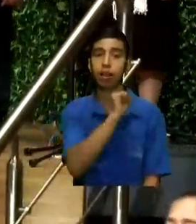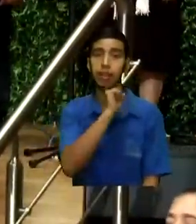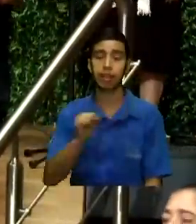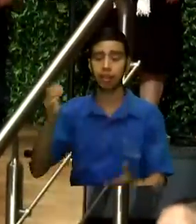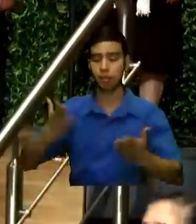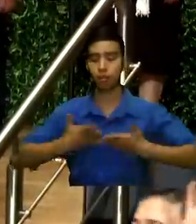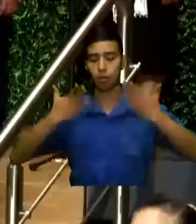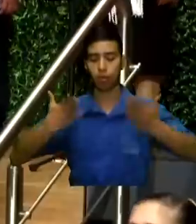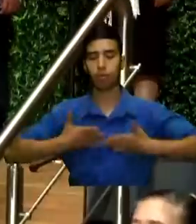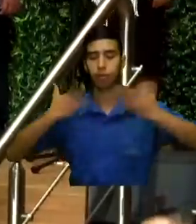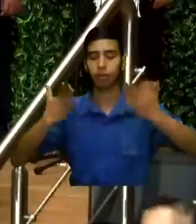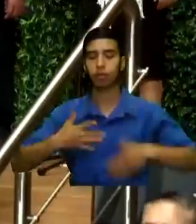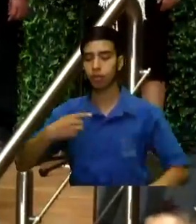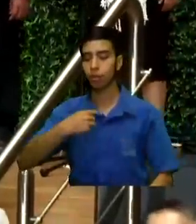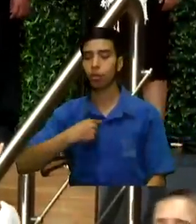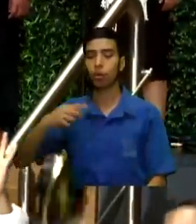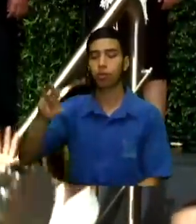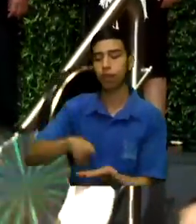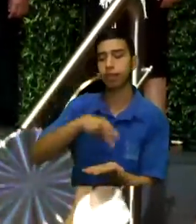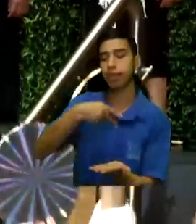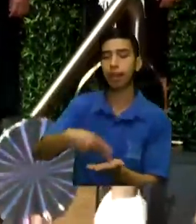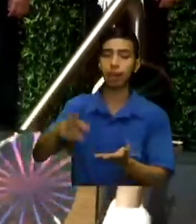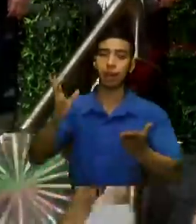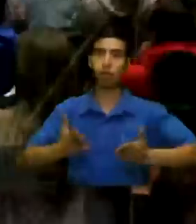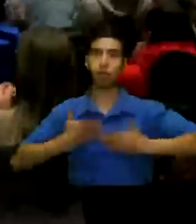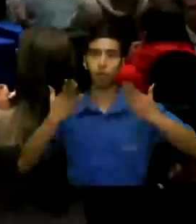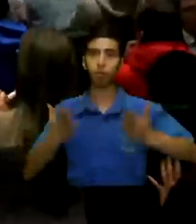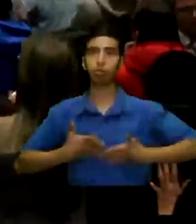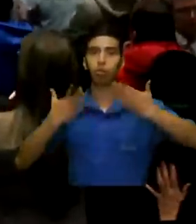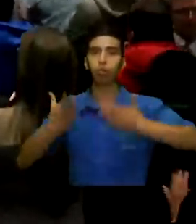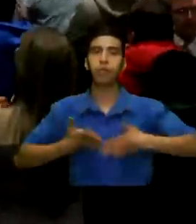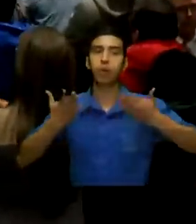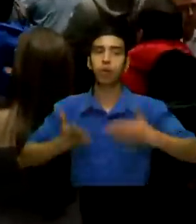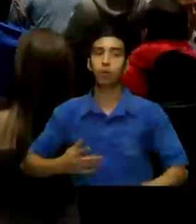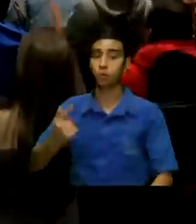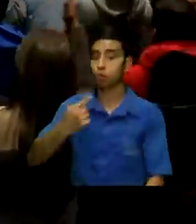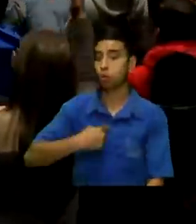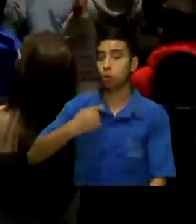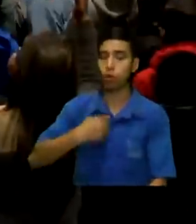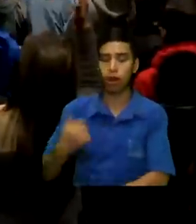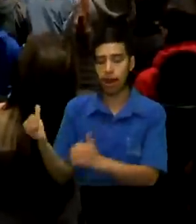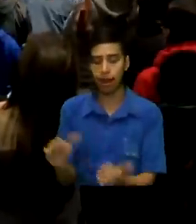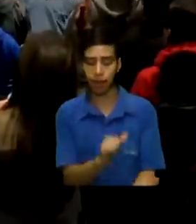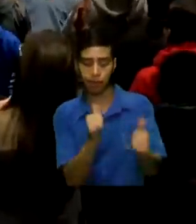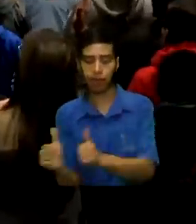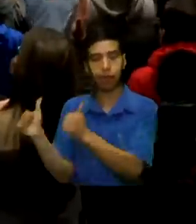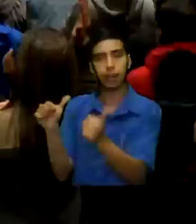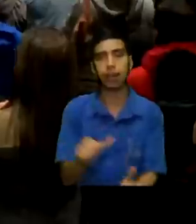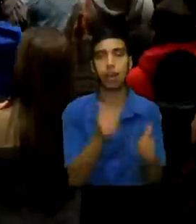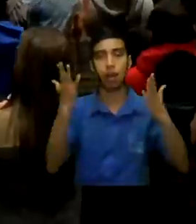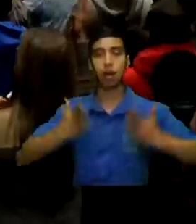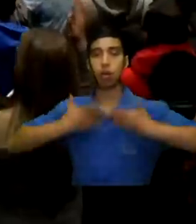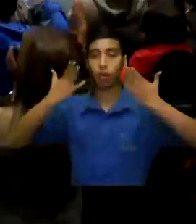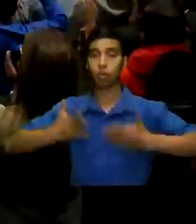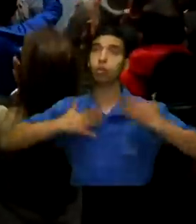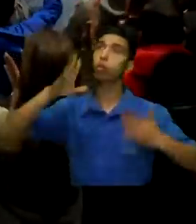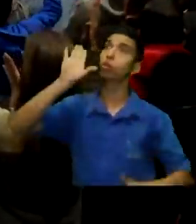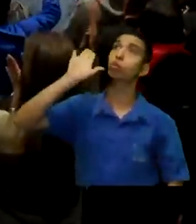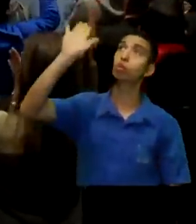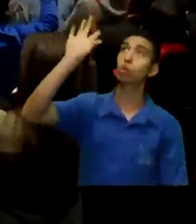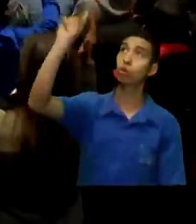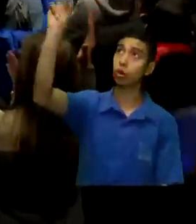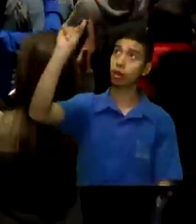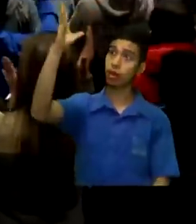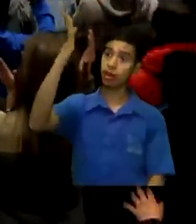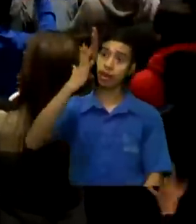cantaré, con gozo danzaré, con gozo alabaré al Señor, de